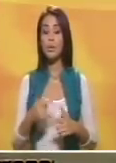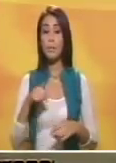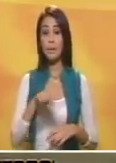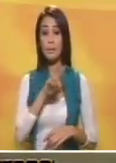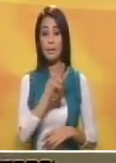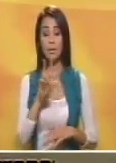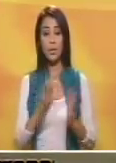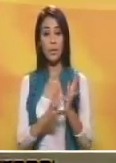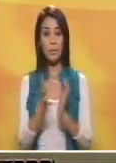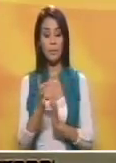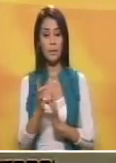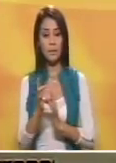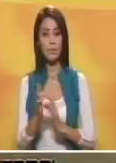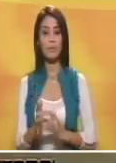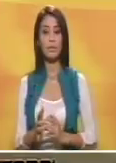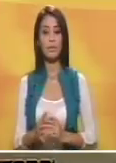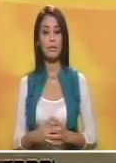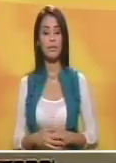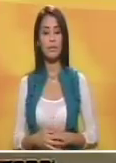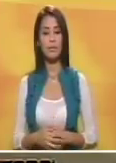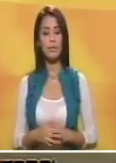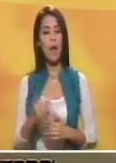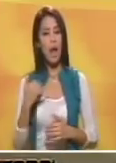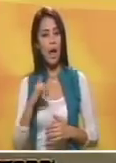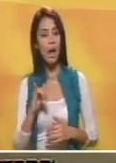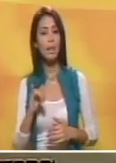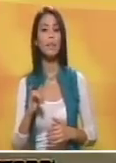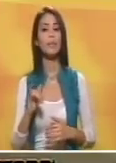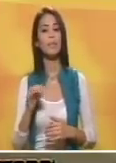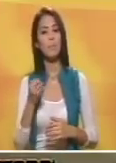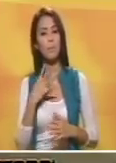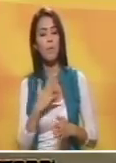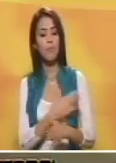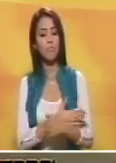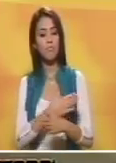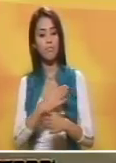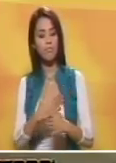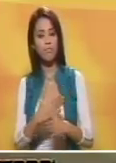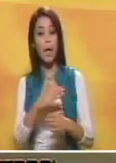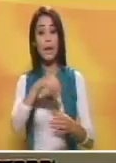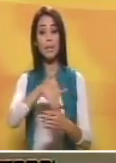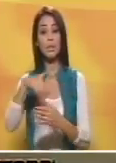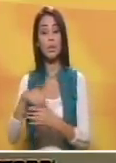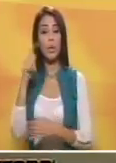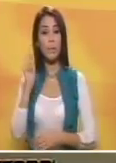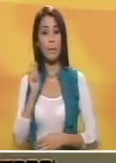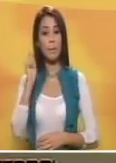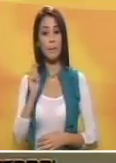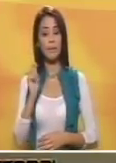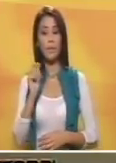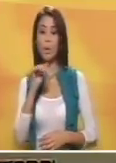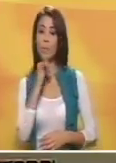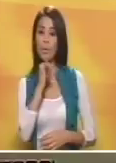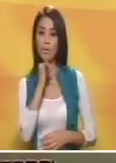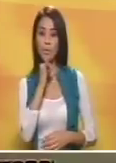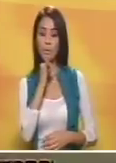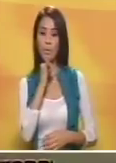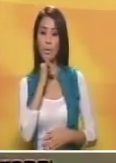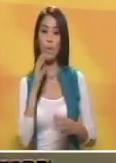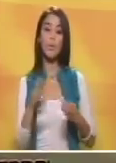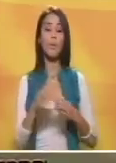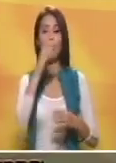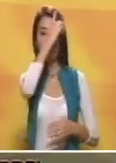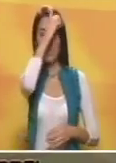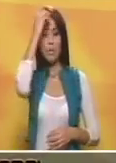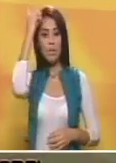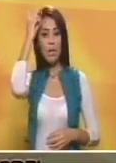de abril se va, hay la posibilidad o no de adelantar las elecciones parlamentarias como lo sugirió, lo propuso el constituyente Diosdado Cabello,